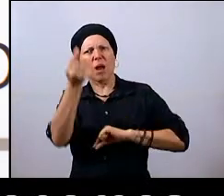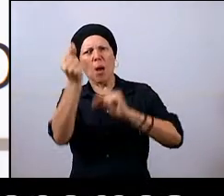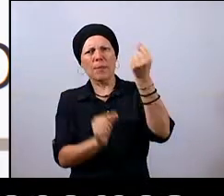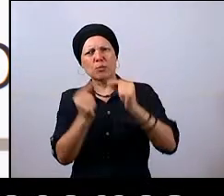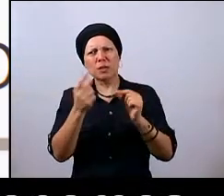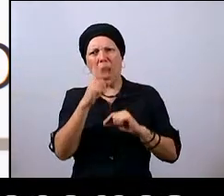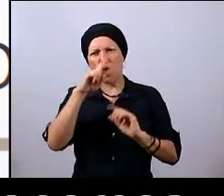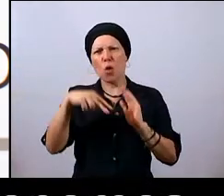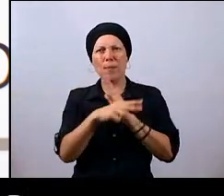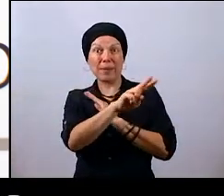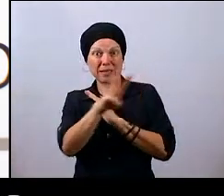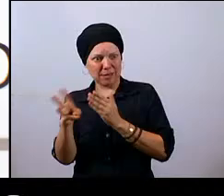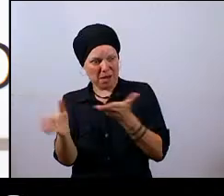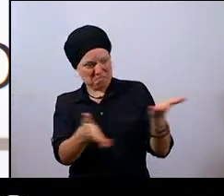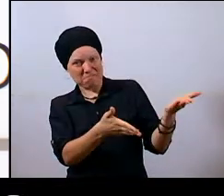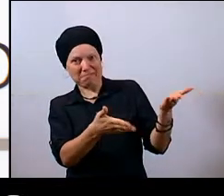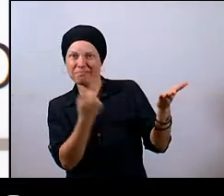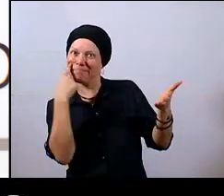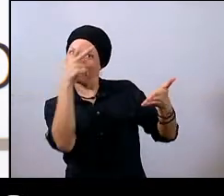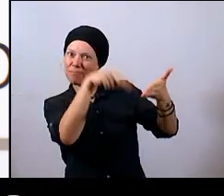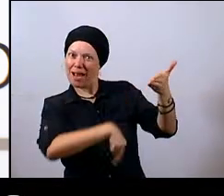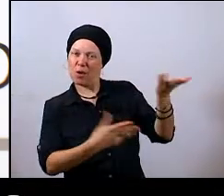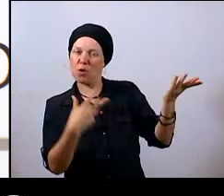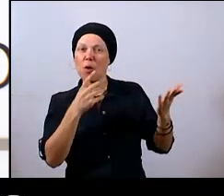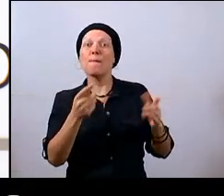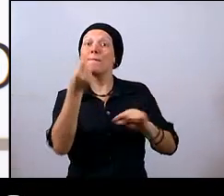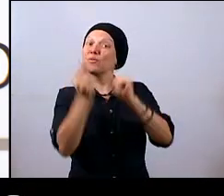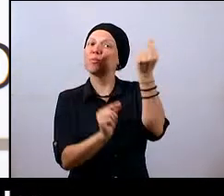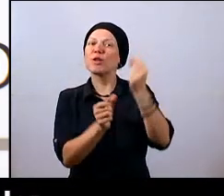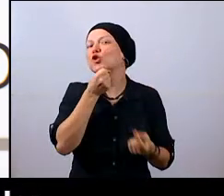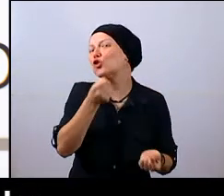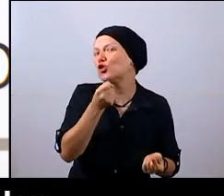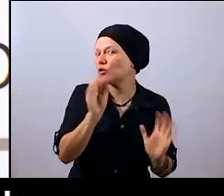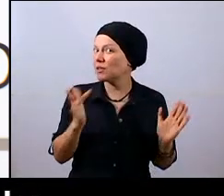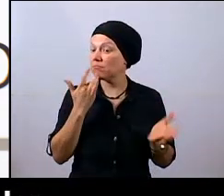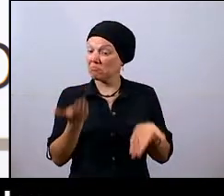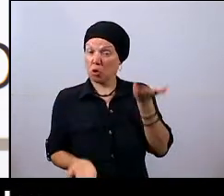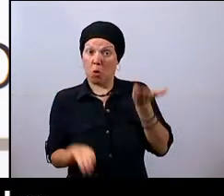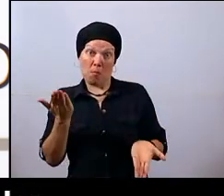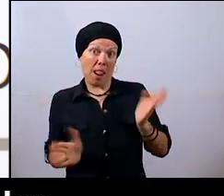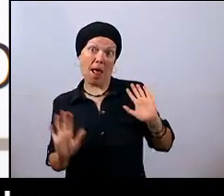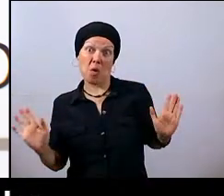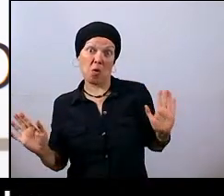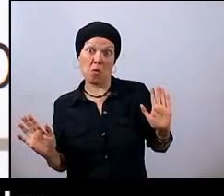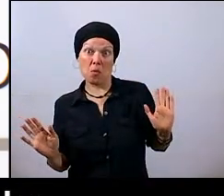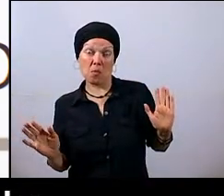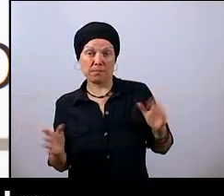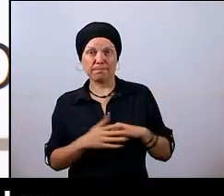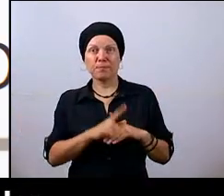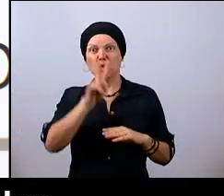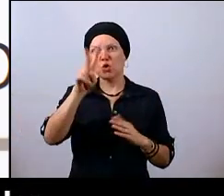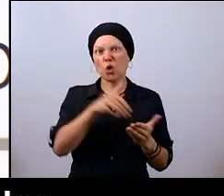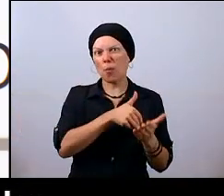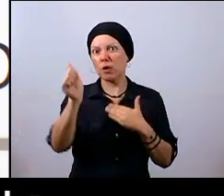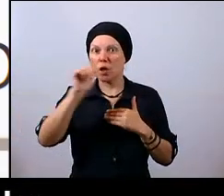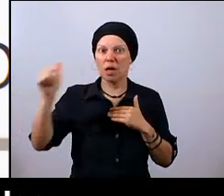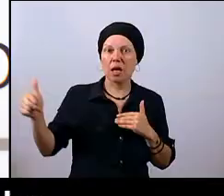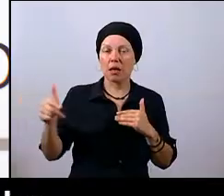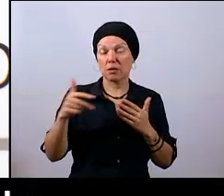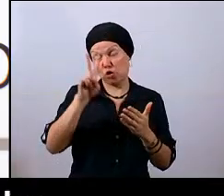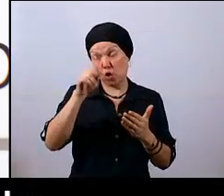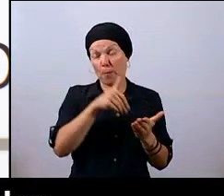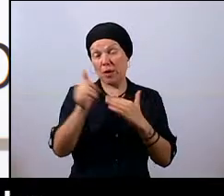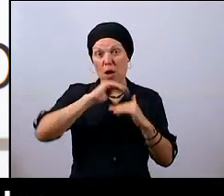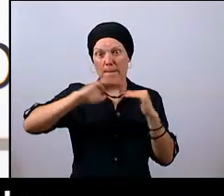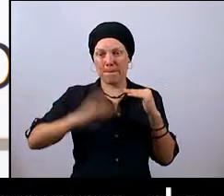año 2023. Presupuesto socialista. Si comparamos ambos presupuestos, 2 millones menos de ejecución